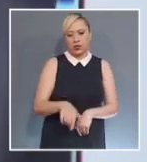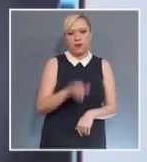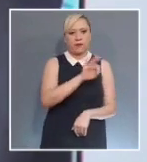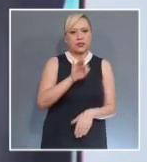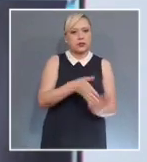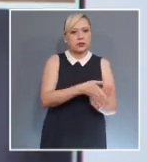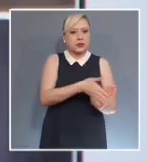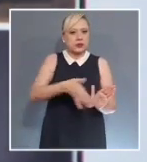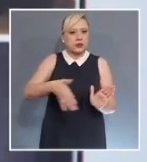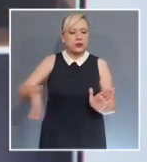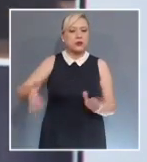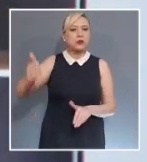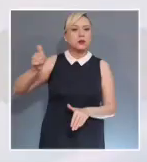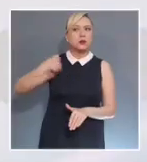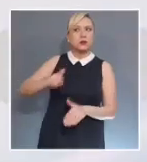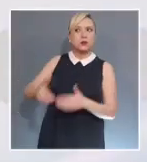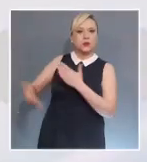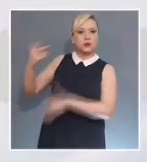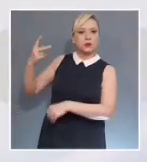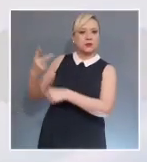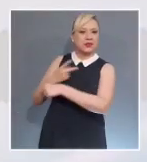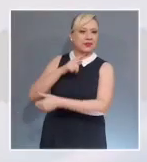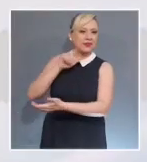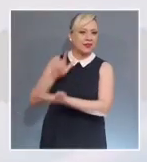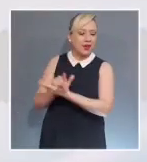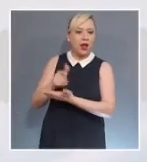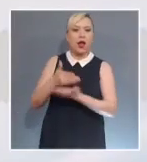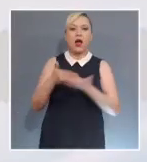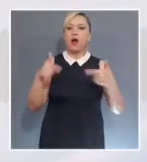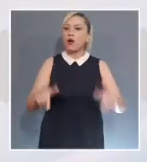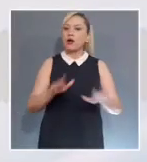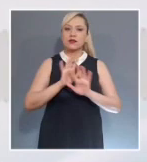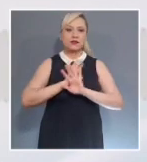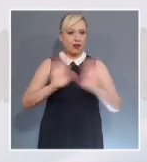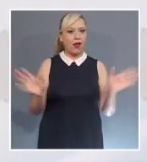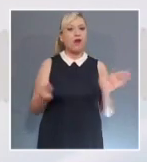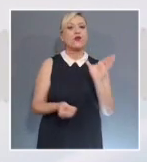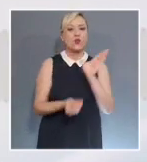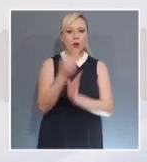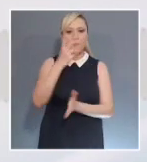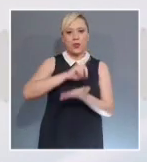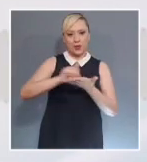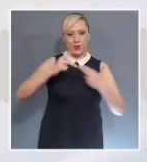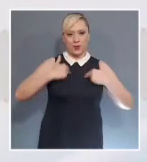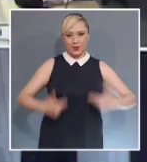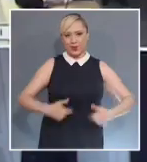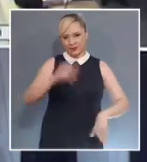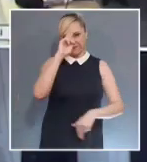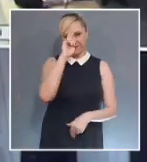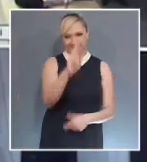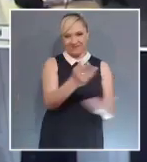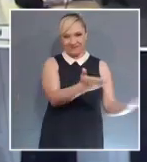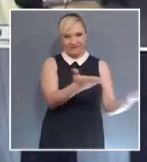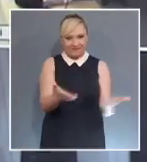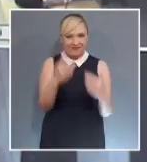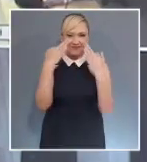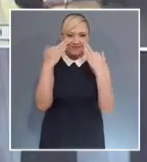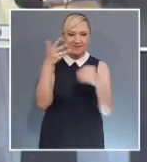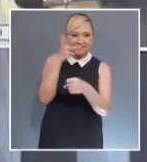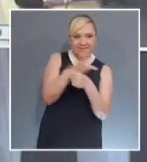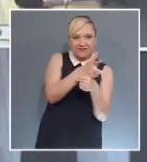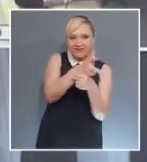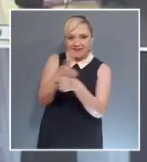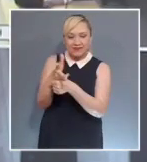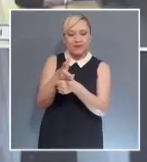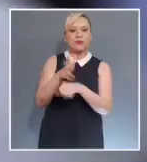con aquellas de carácter acusatorio concluyendo que el artículo tercero transitorio del decreto que expidió el